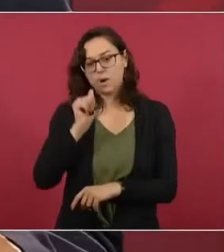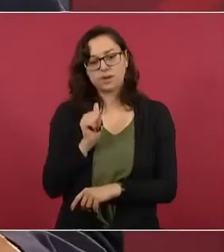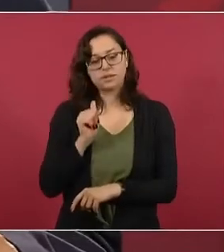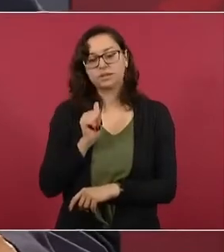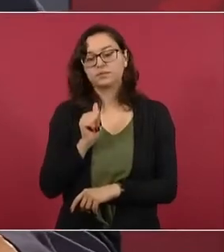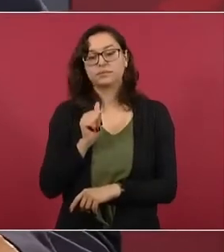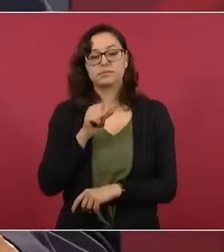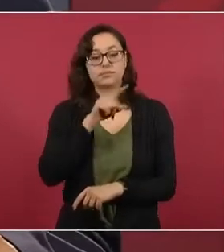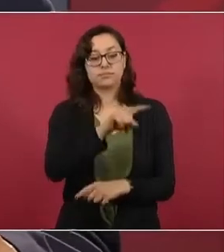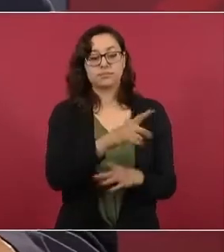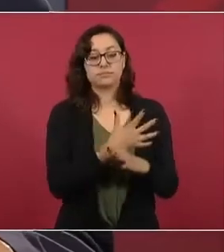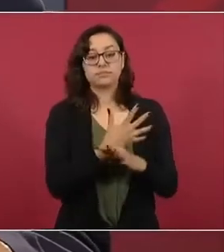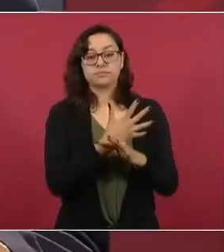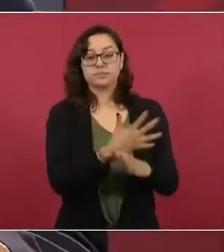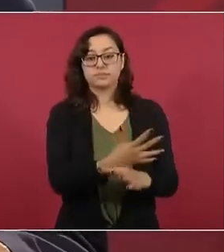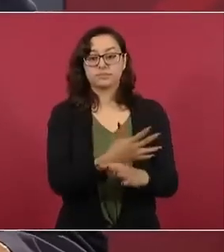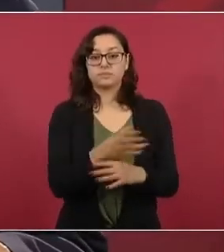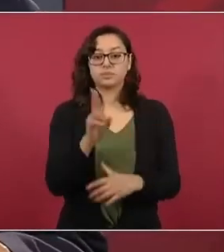con el lema de la UNAM.